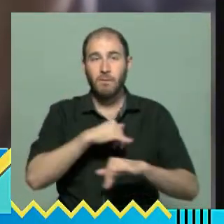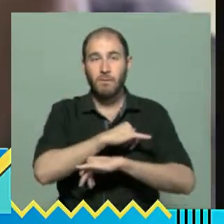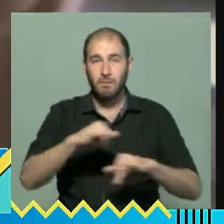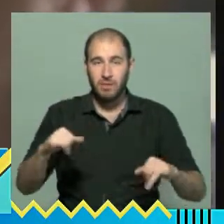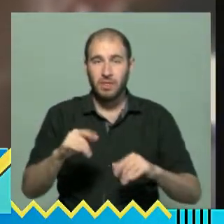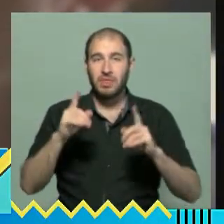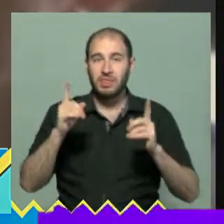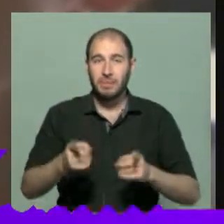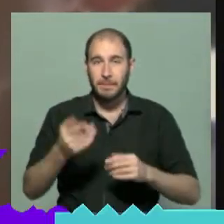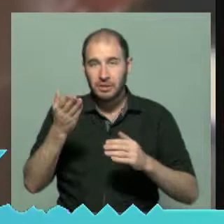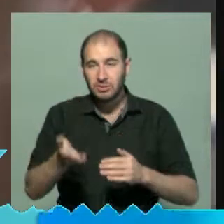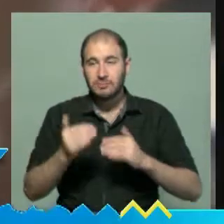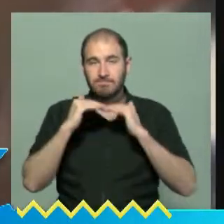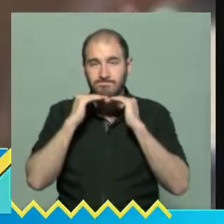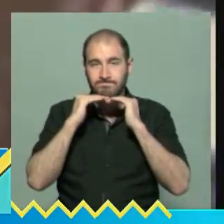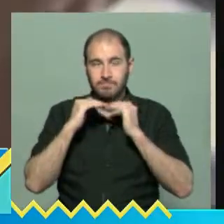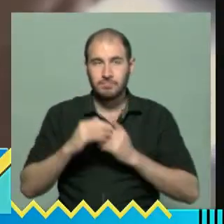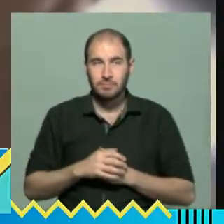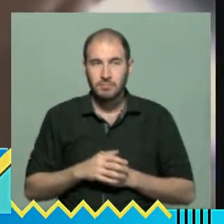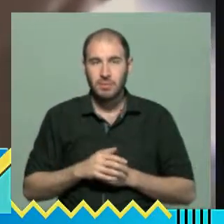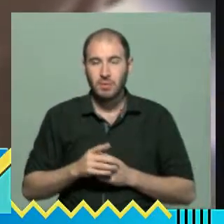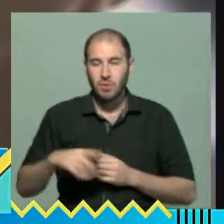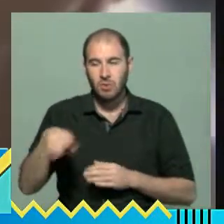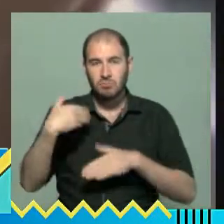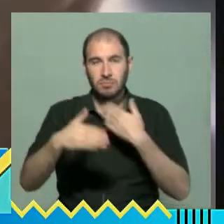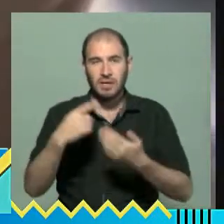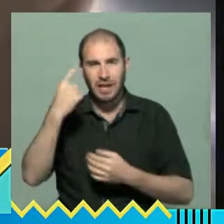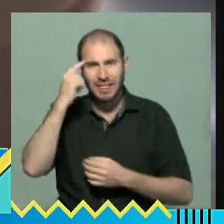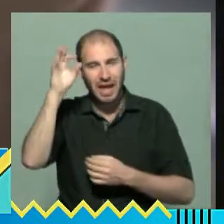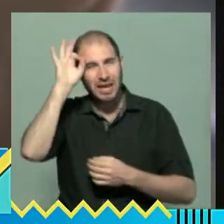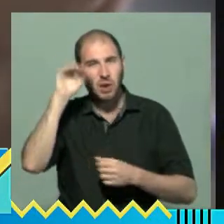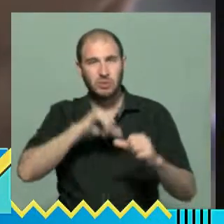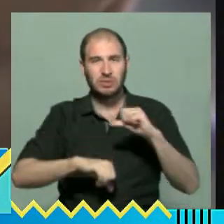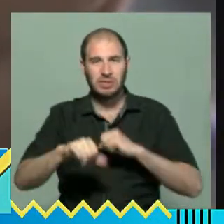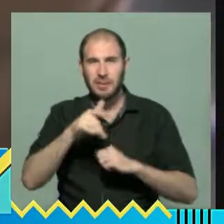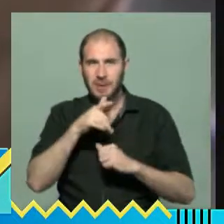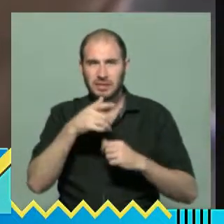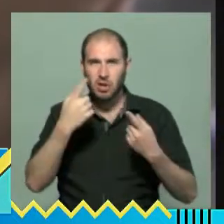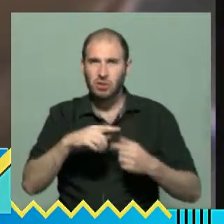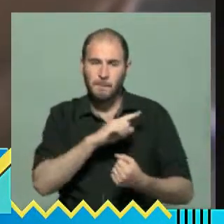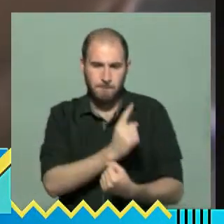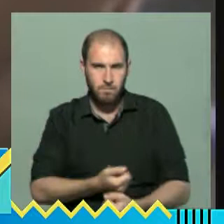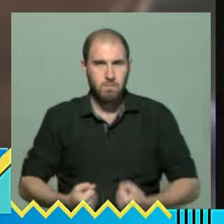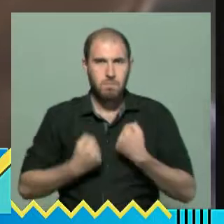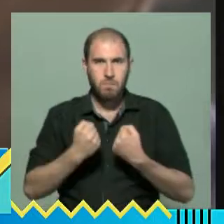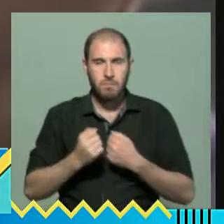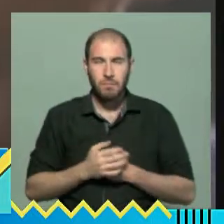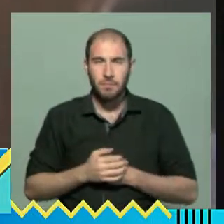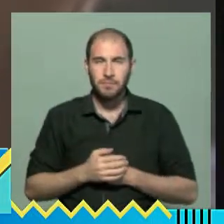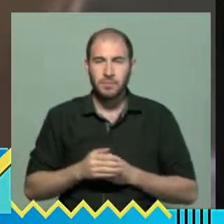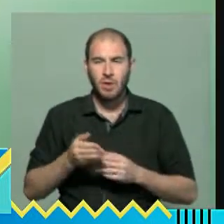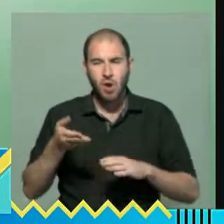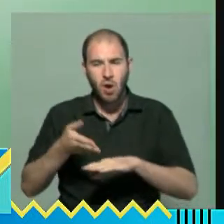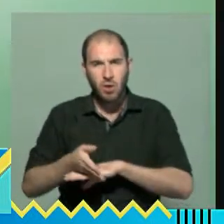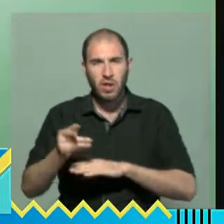y mucho más quien lo escucha, construye una imagen de la neurociencia como una entidad todopoderosa que abordándola va a